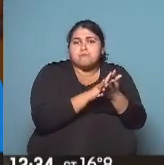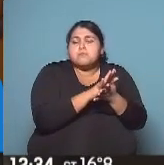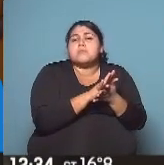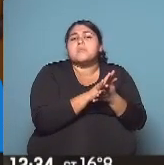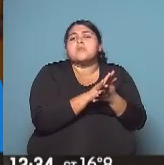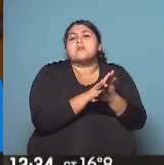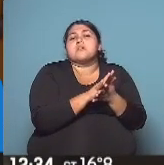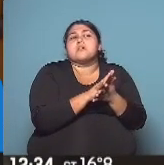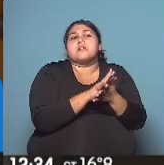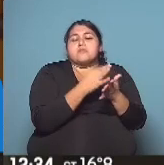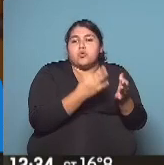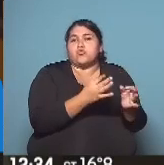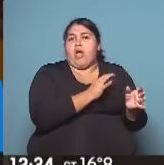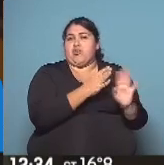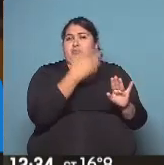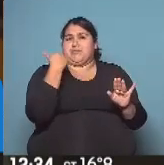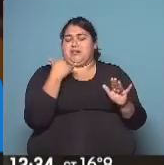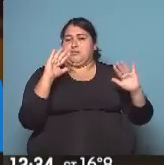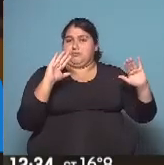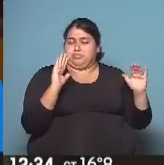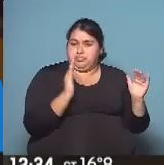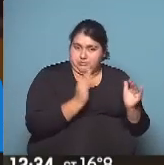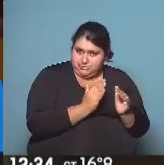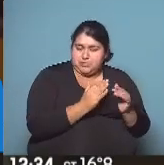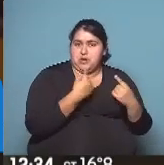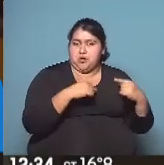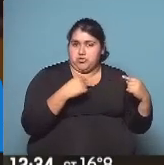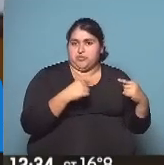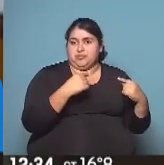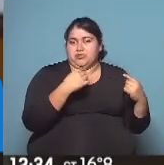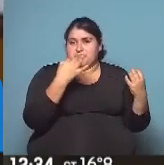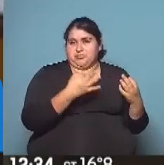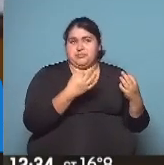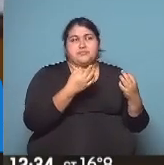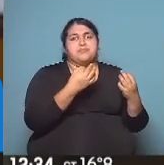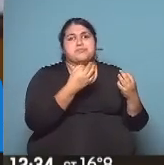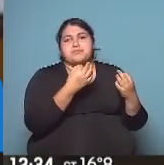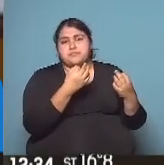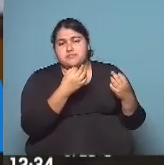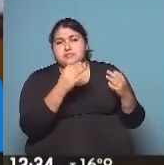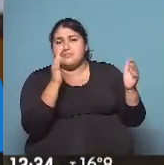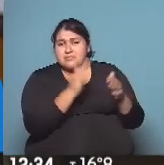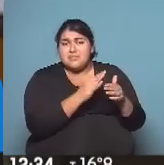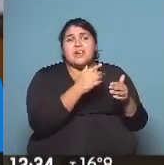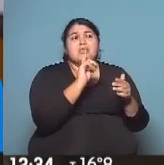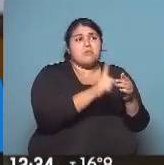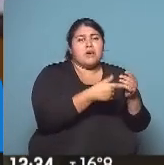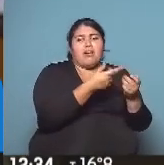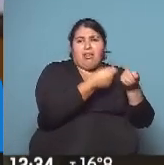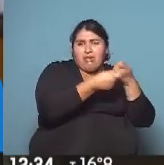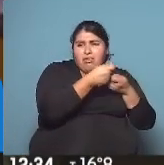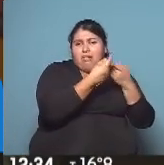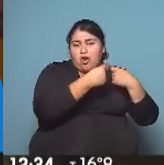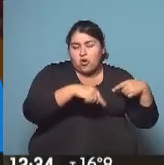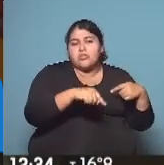año pasado una nueva fase recesiva que empezó el segundo trimestre del año pasado con la sequía, la posterior corrida cambiaria, donde salta el tipo